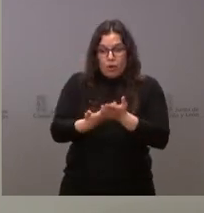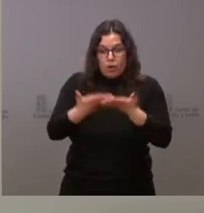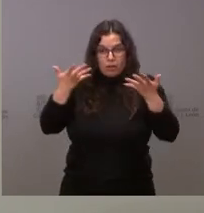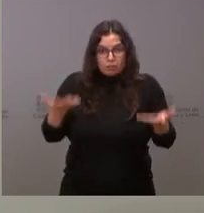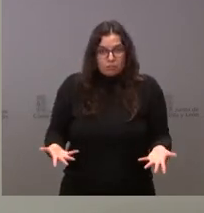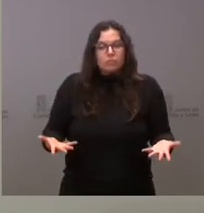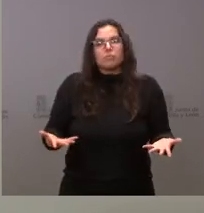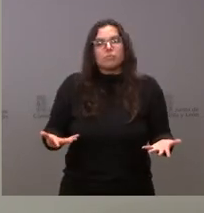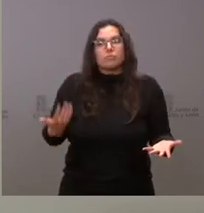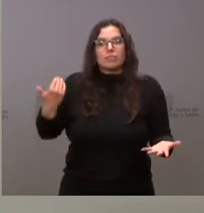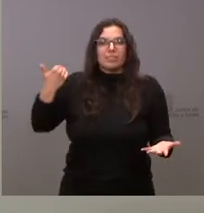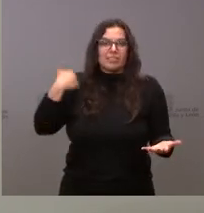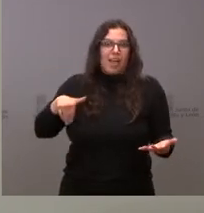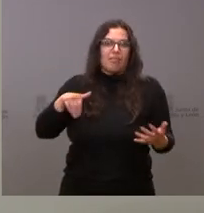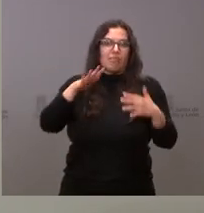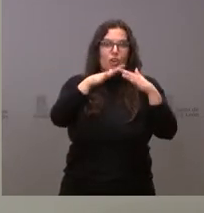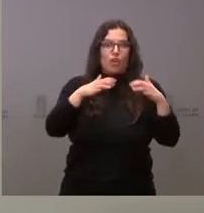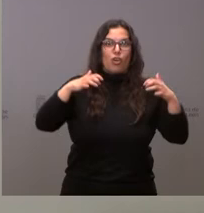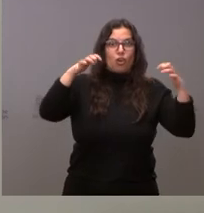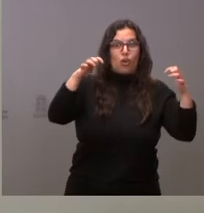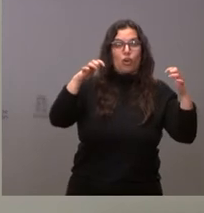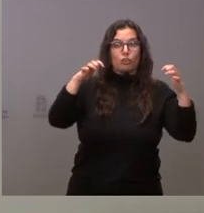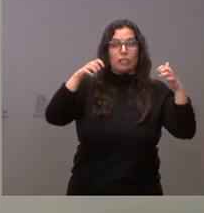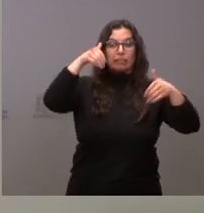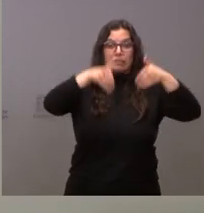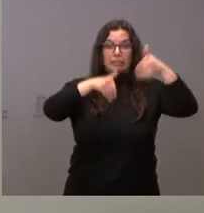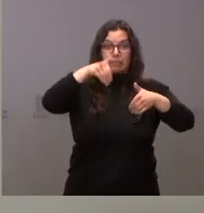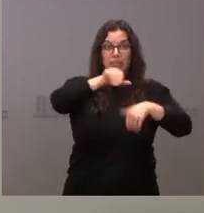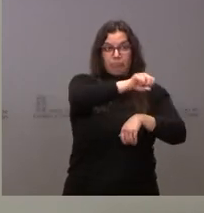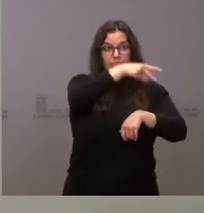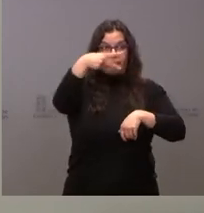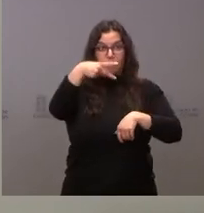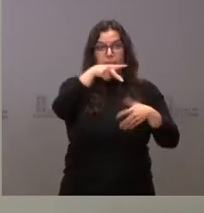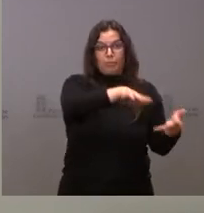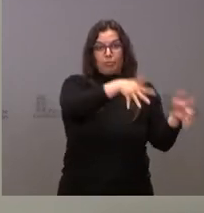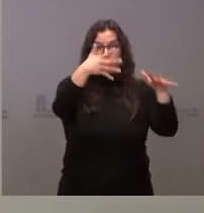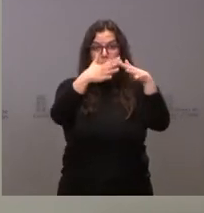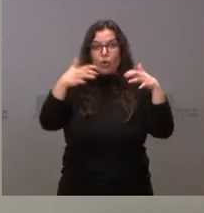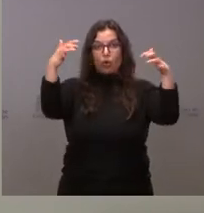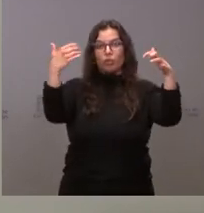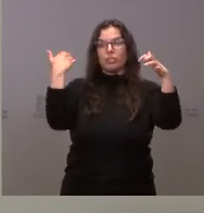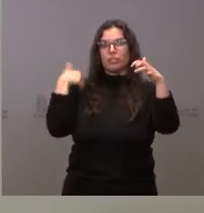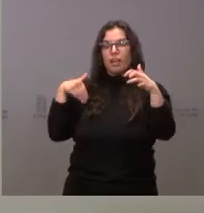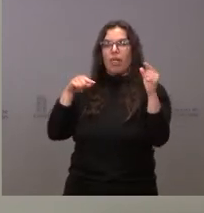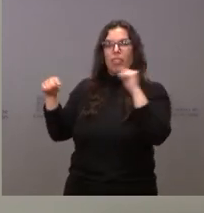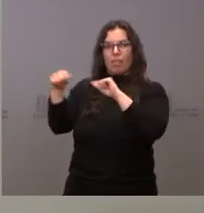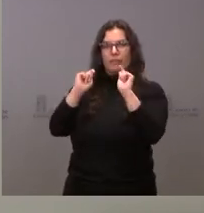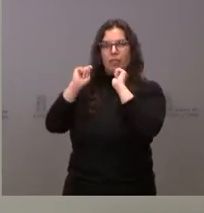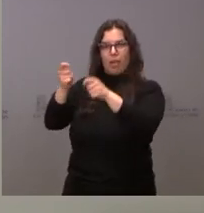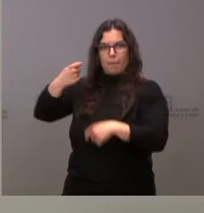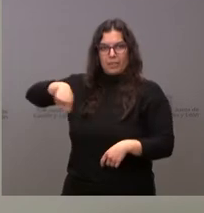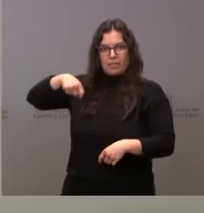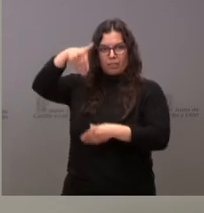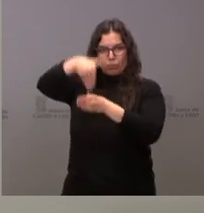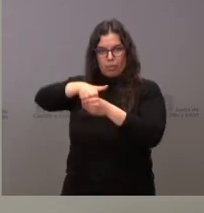en donde ya el parlamento elegido democráticamente por los ciudadanos de castilla y léon se ha manifestado en una sesión de investidura respecto